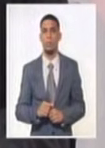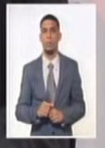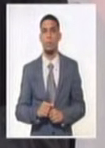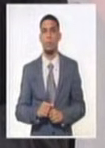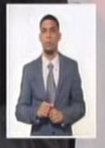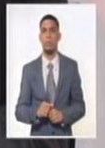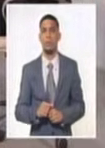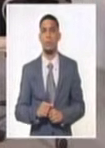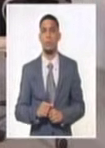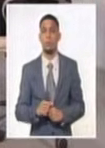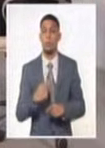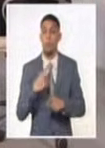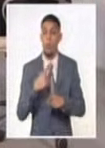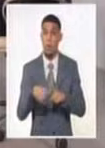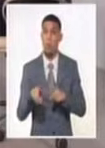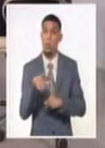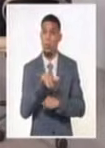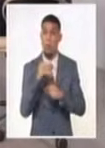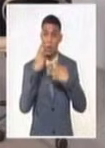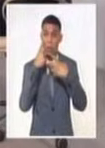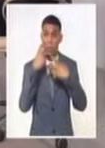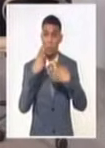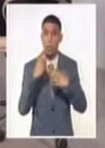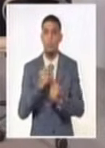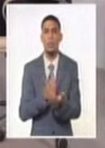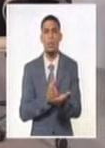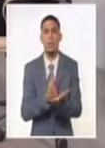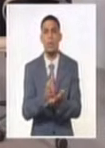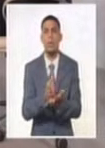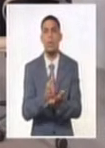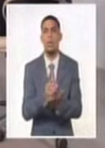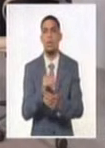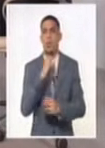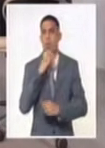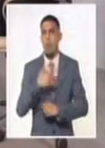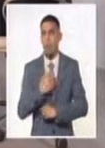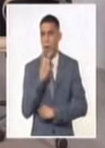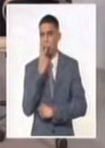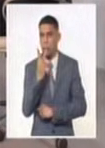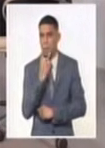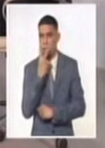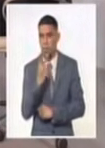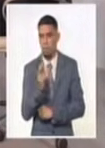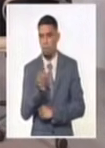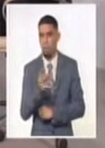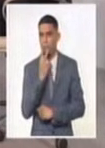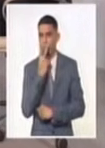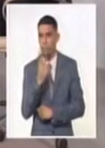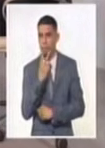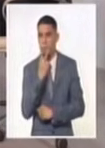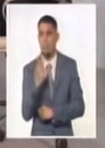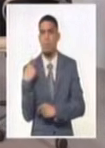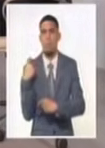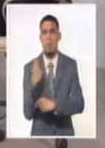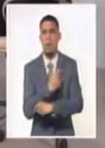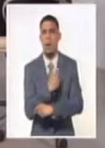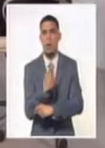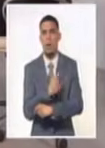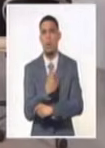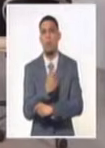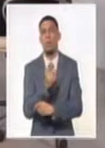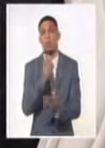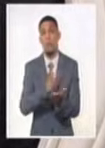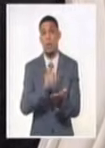precisamente buscar e incrementar este nivel de atención a los maestros y profesores